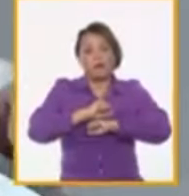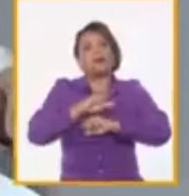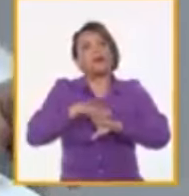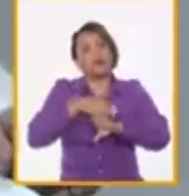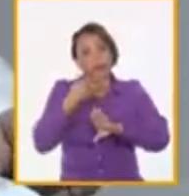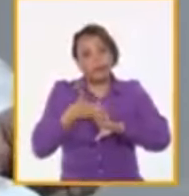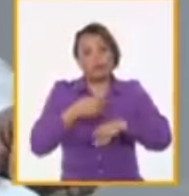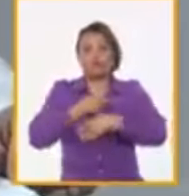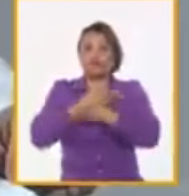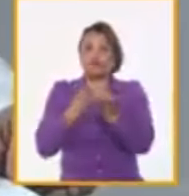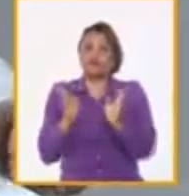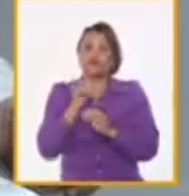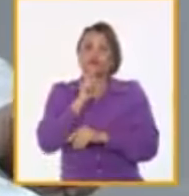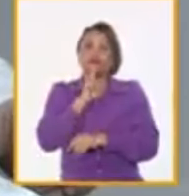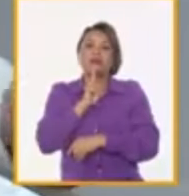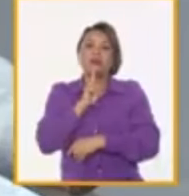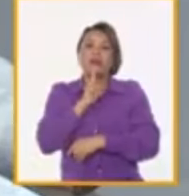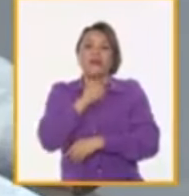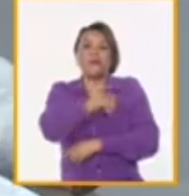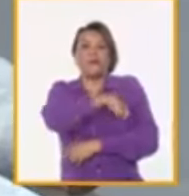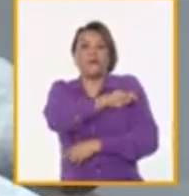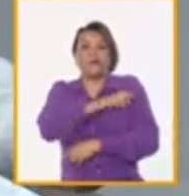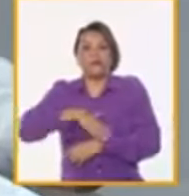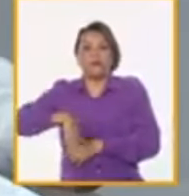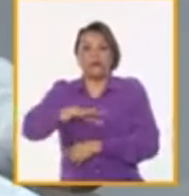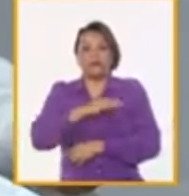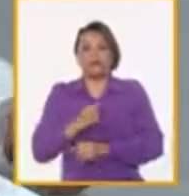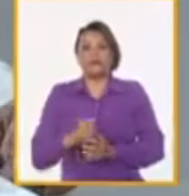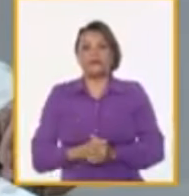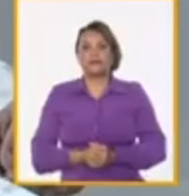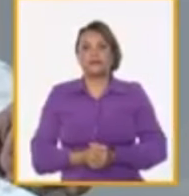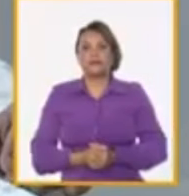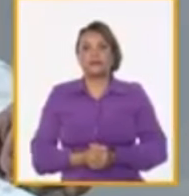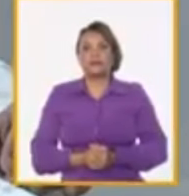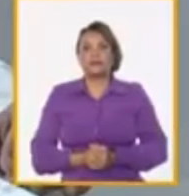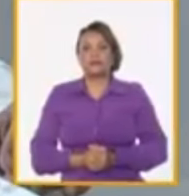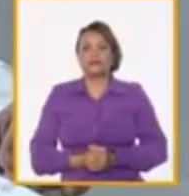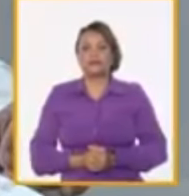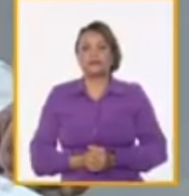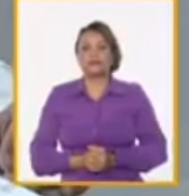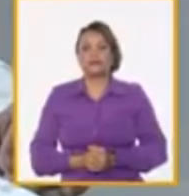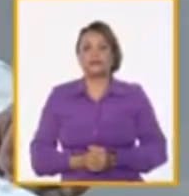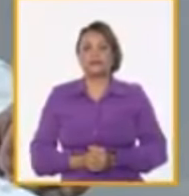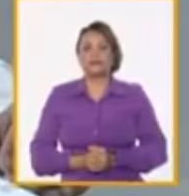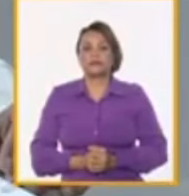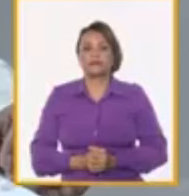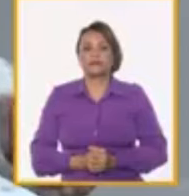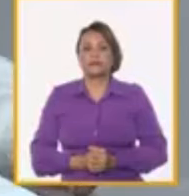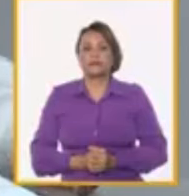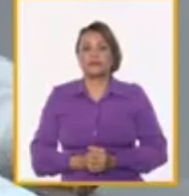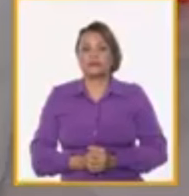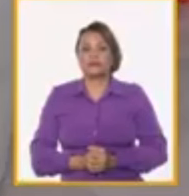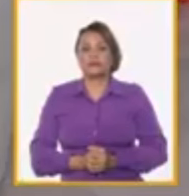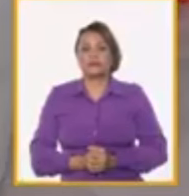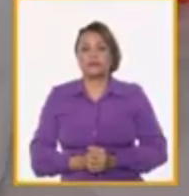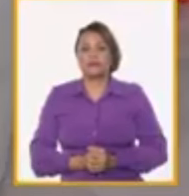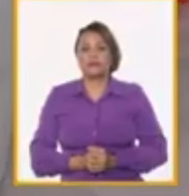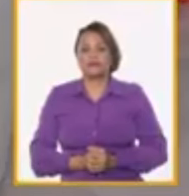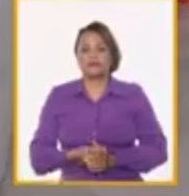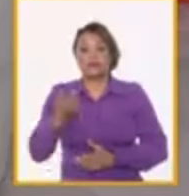agua. Y en esta cadena los equipos de bombeo juegan un papel fundamental. Nosotros tenemos en el